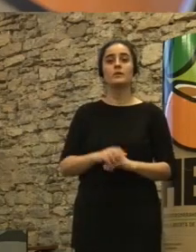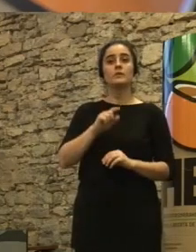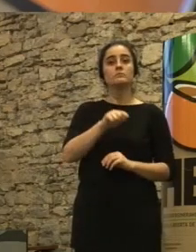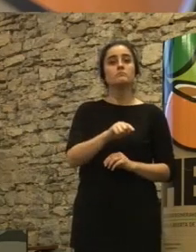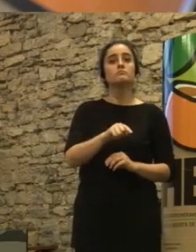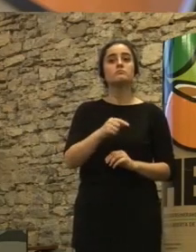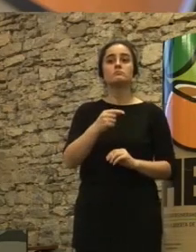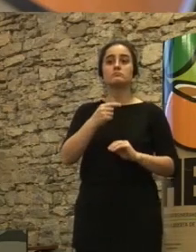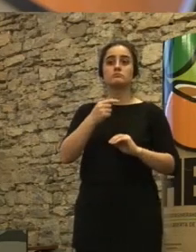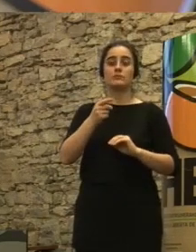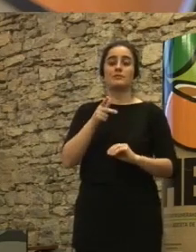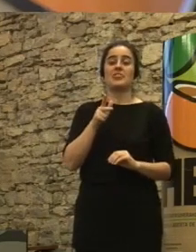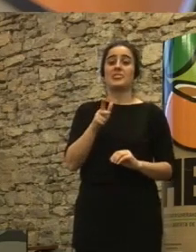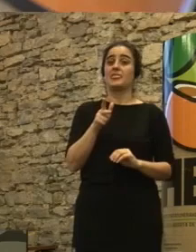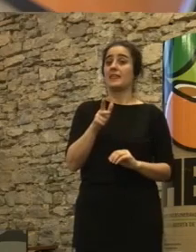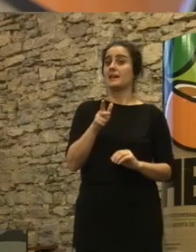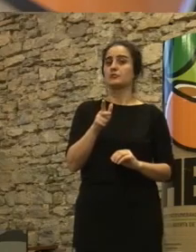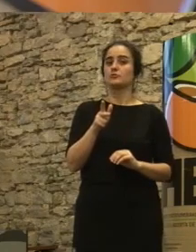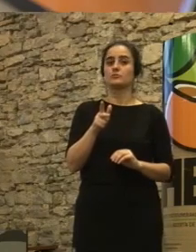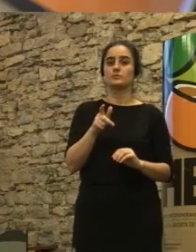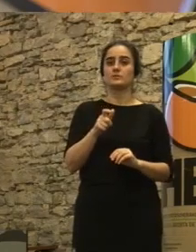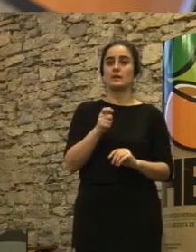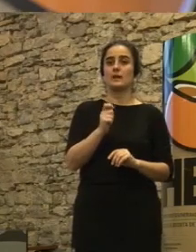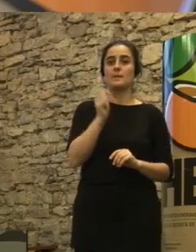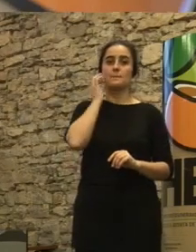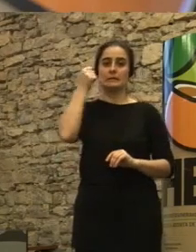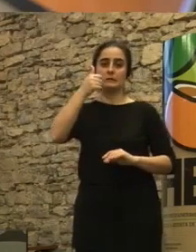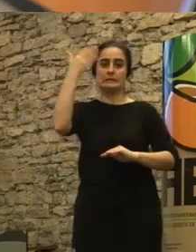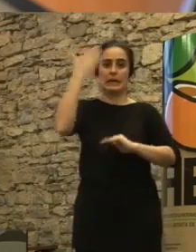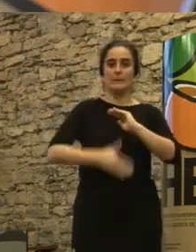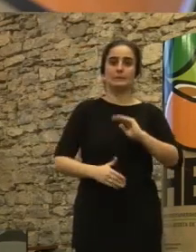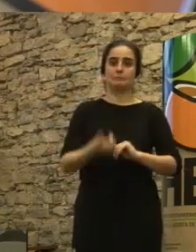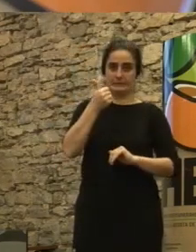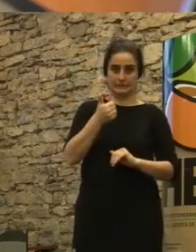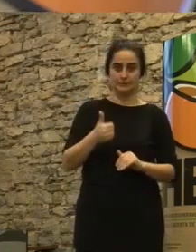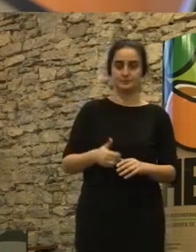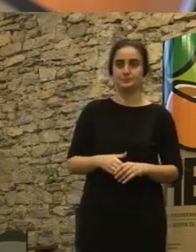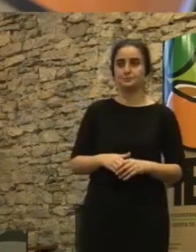mucho más los derechos de los pensionistas y de los pensionistas.